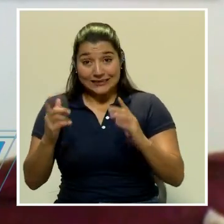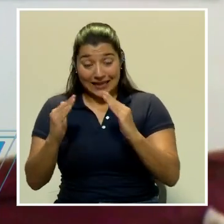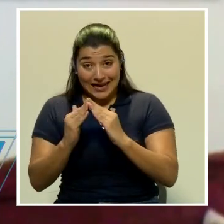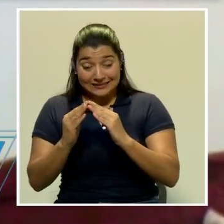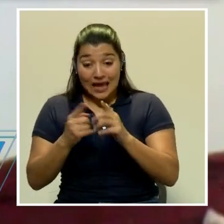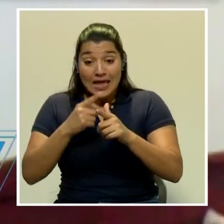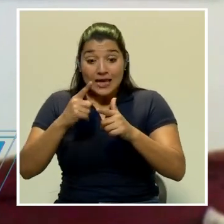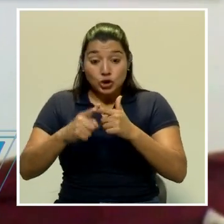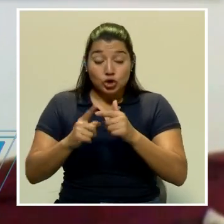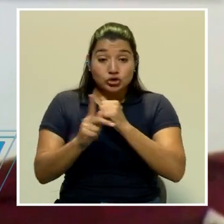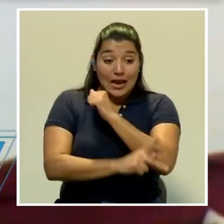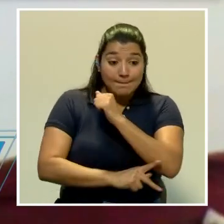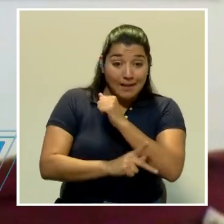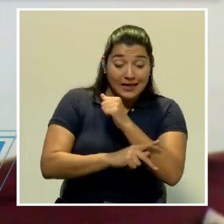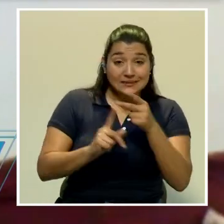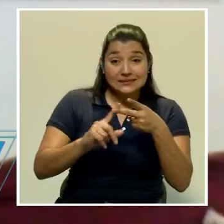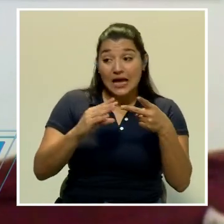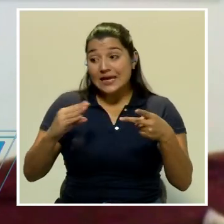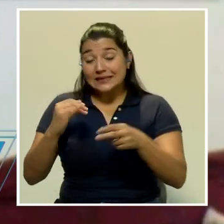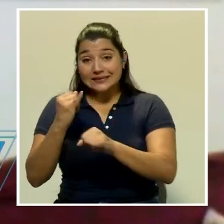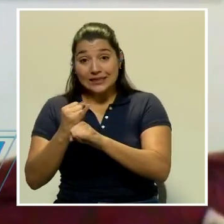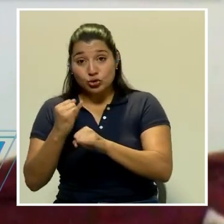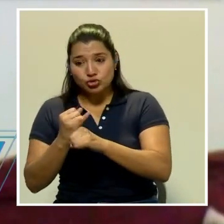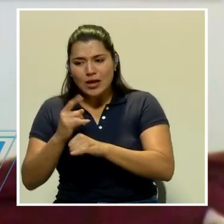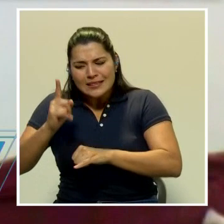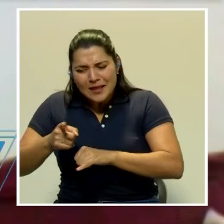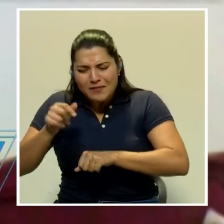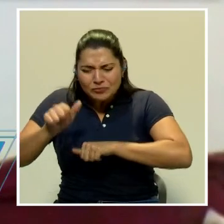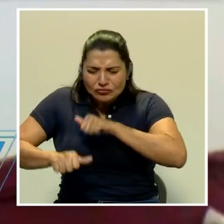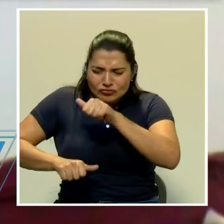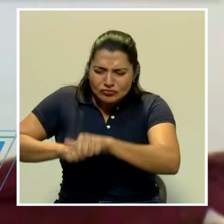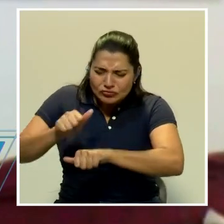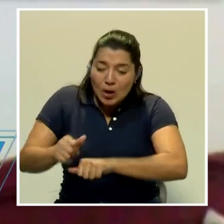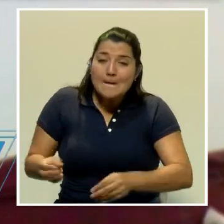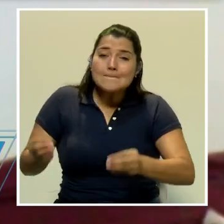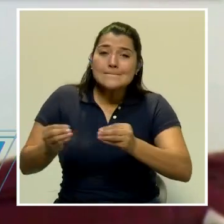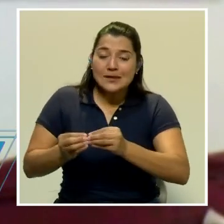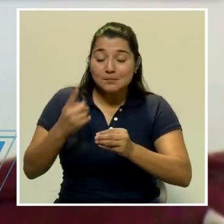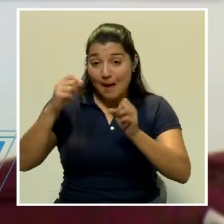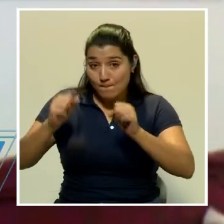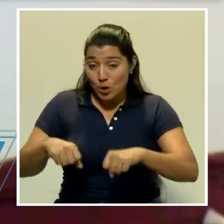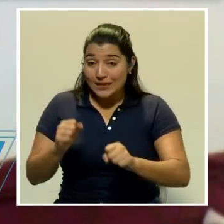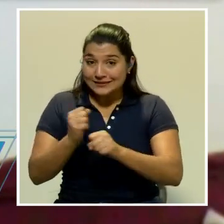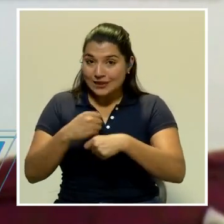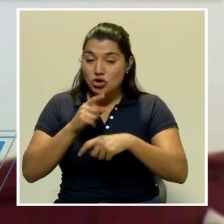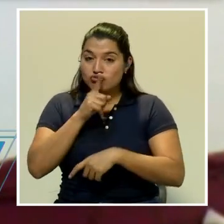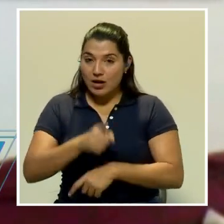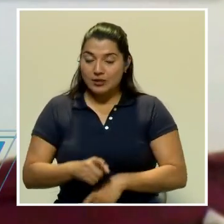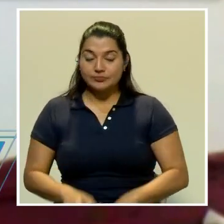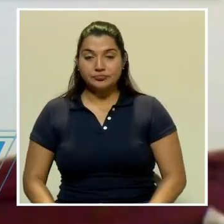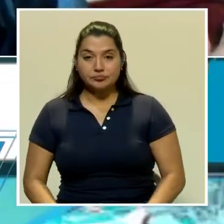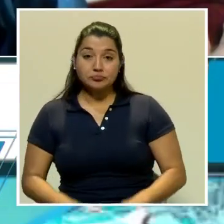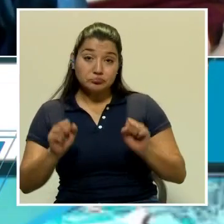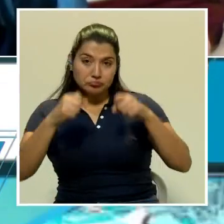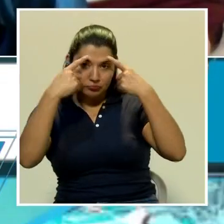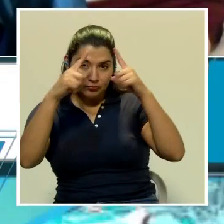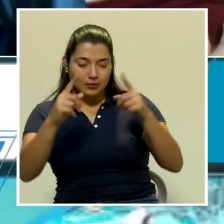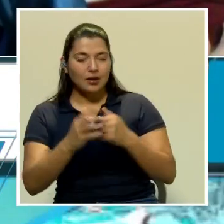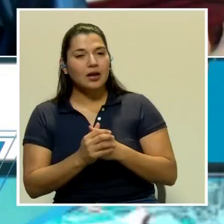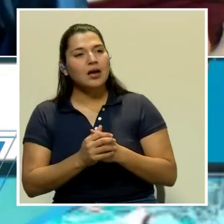las instituciones vinculadas tenemos que trabajar y redoblar esfuerzos para que esto sea una realidad. Ministra Cruz,